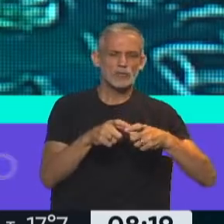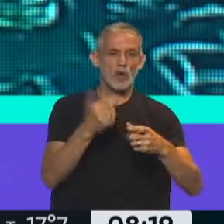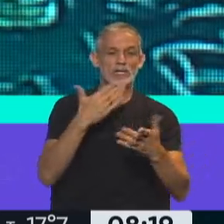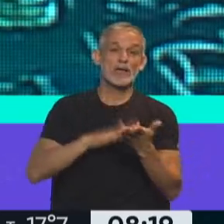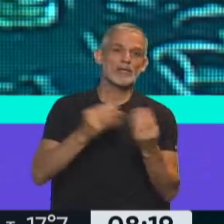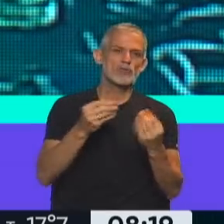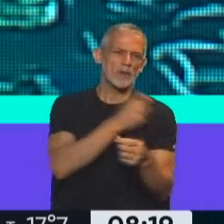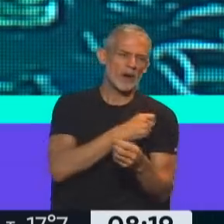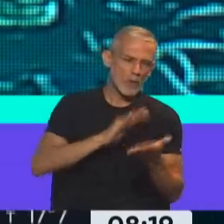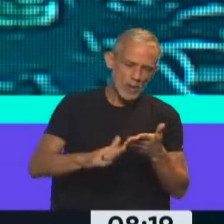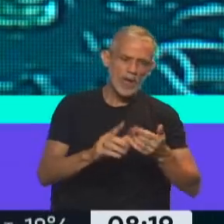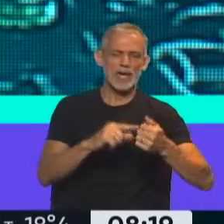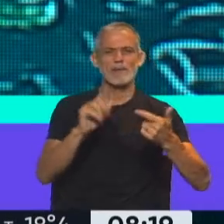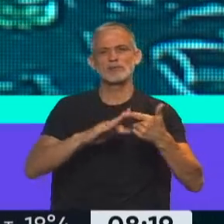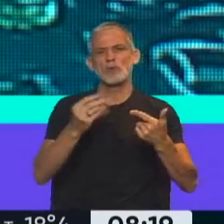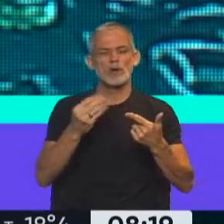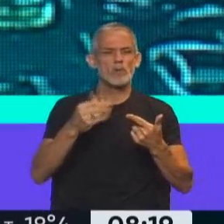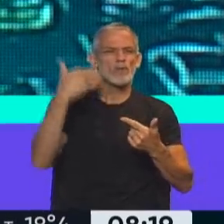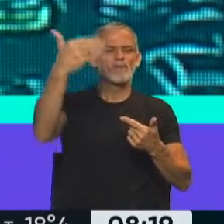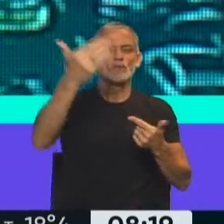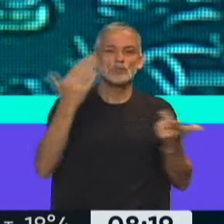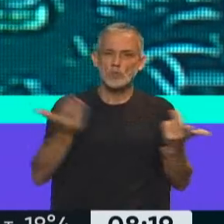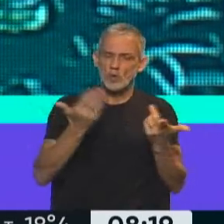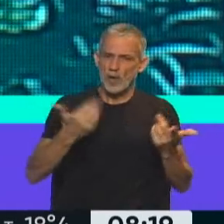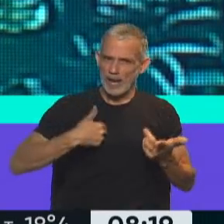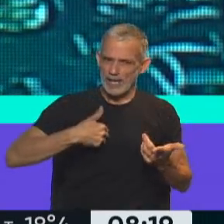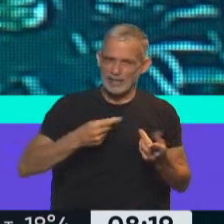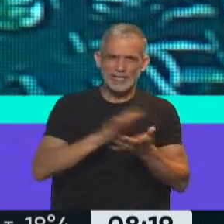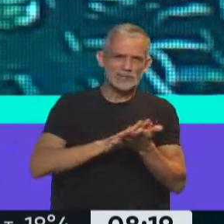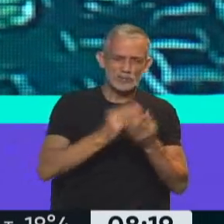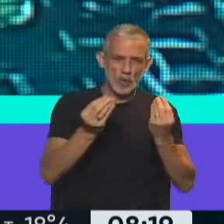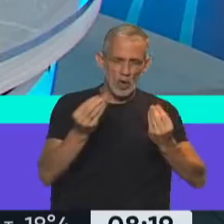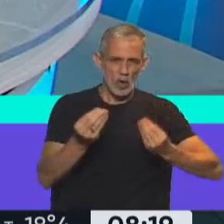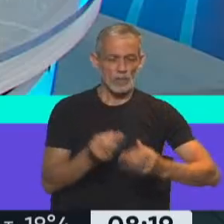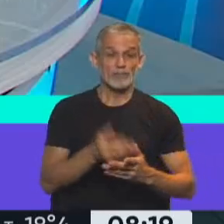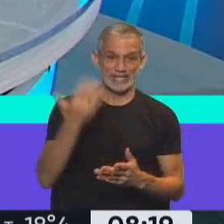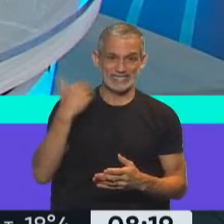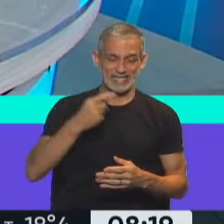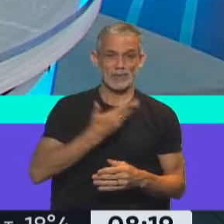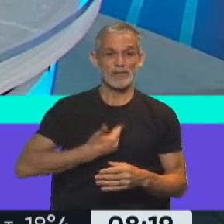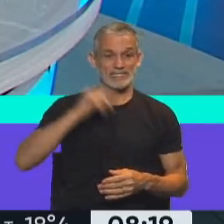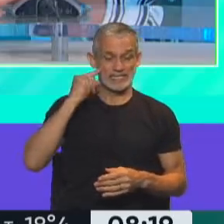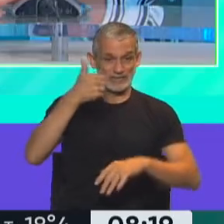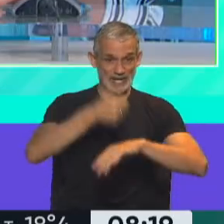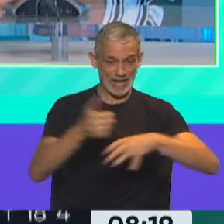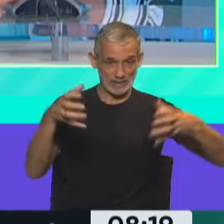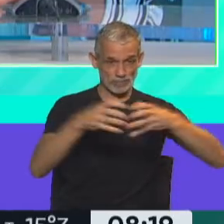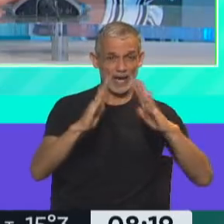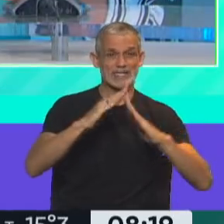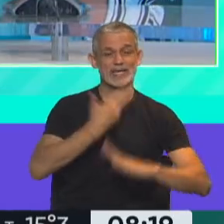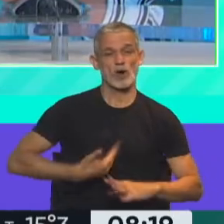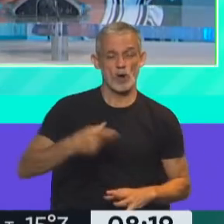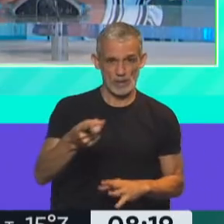nueva vacuna? ¿Se habla de cuál es el horizonte más cercano que tiene que enfrentar la Argentina? Exactamente. Ayer nos recibió el presidente en Casa de